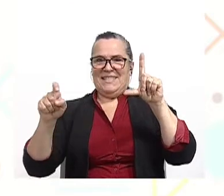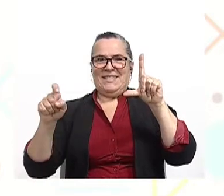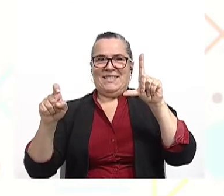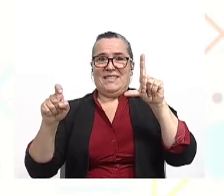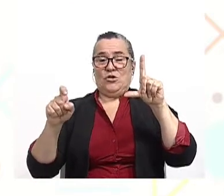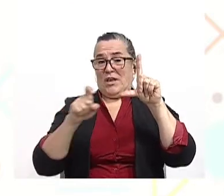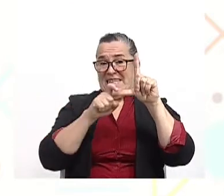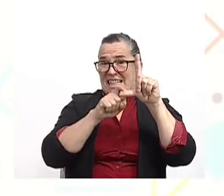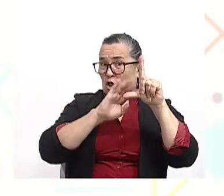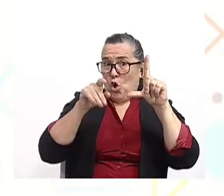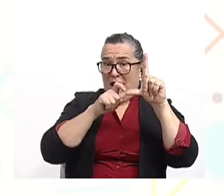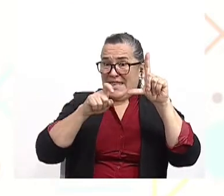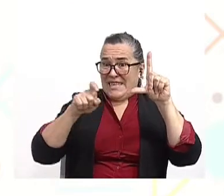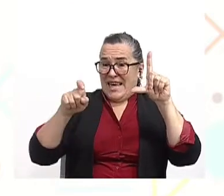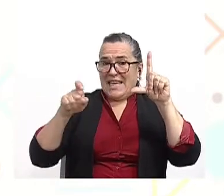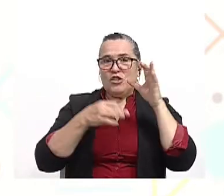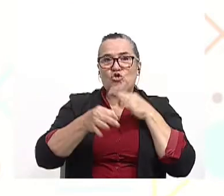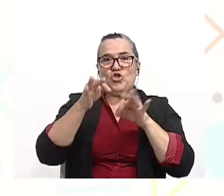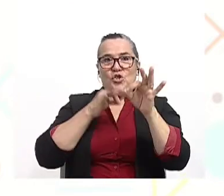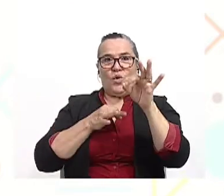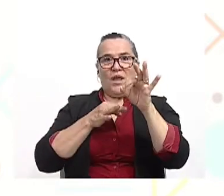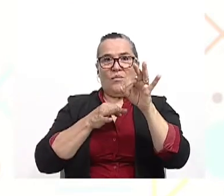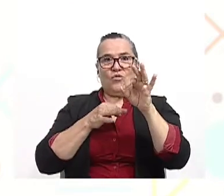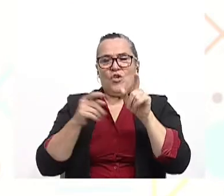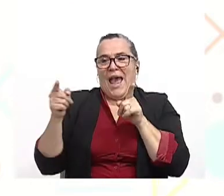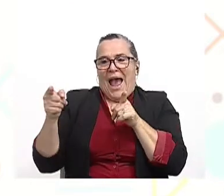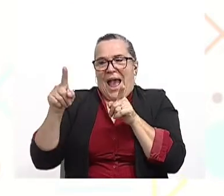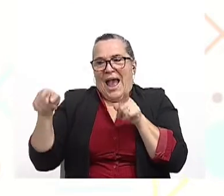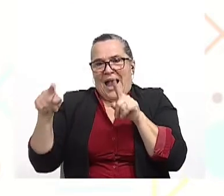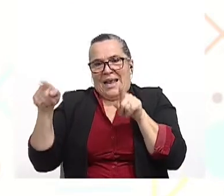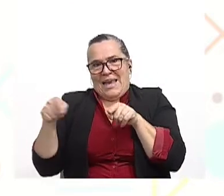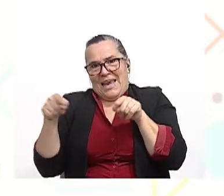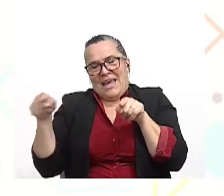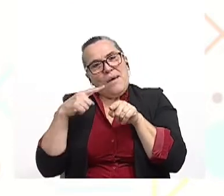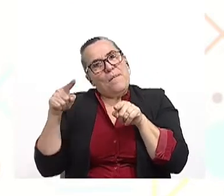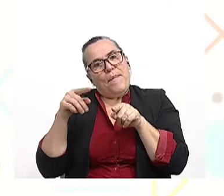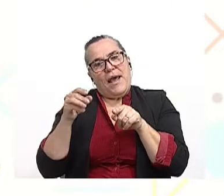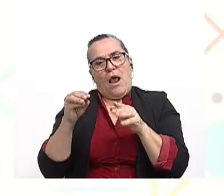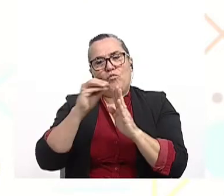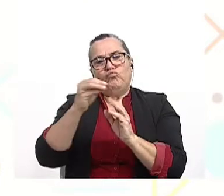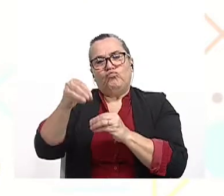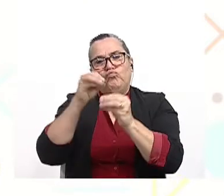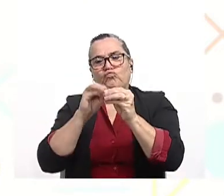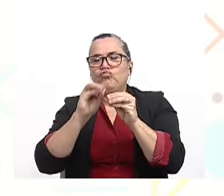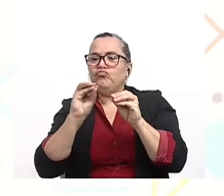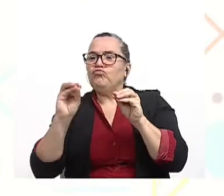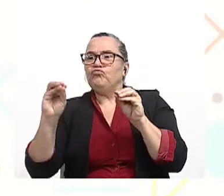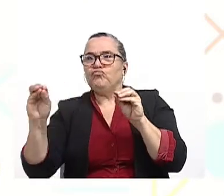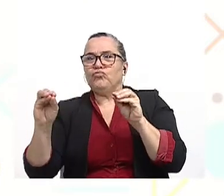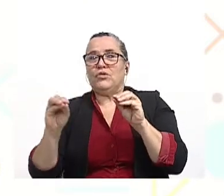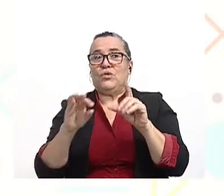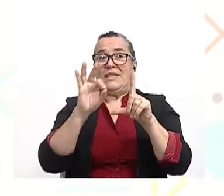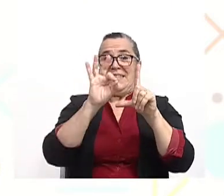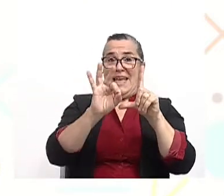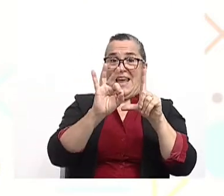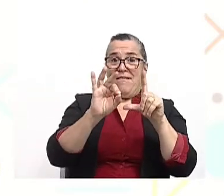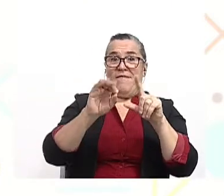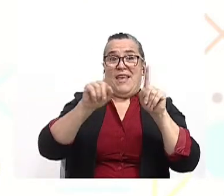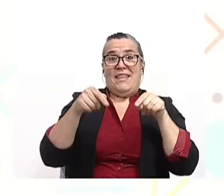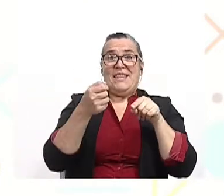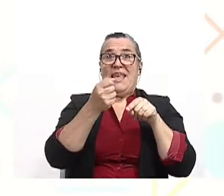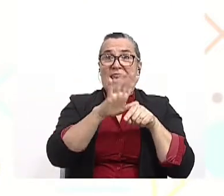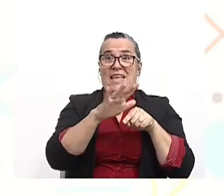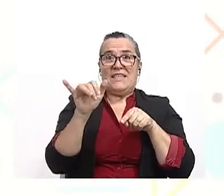las x en el criterio de la función para obtener las imágenes de la siguiente forma. F de 15 es igual